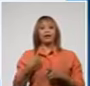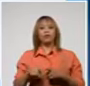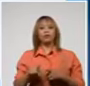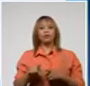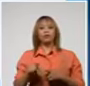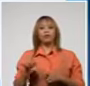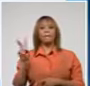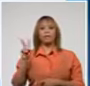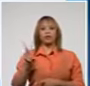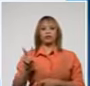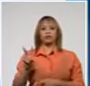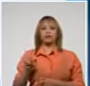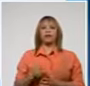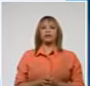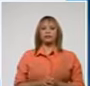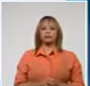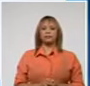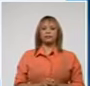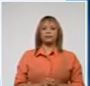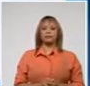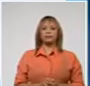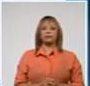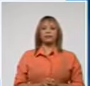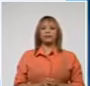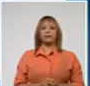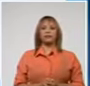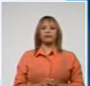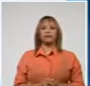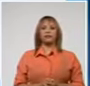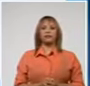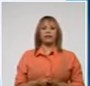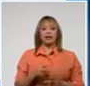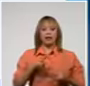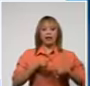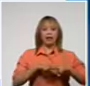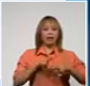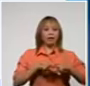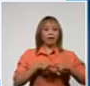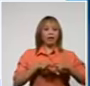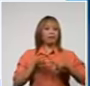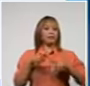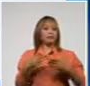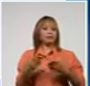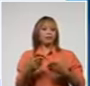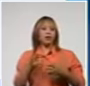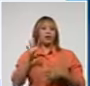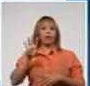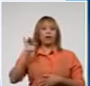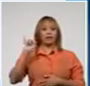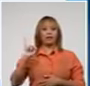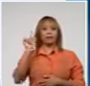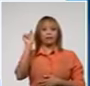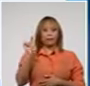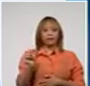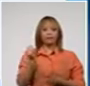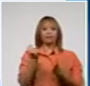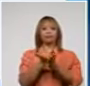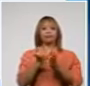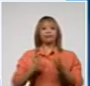Venezuela. Y en el caso de La Habana, los 46 casos